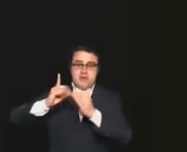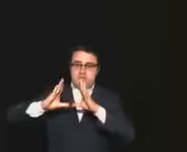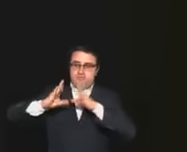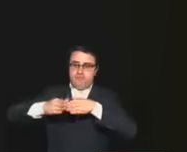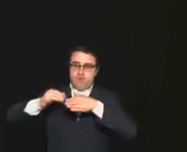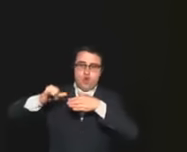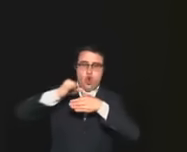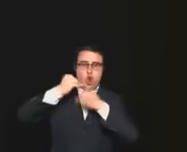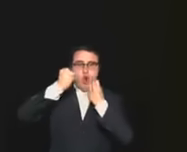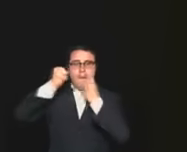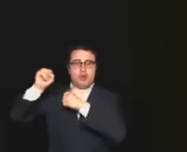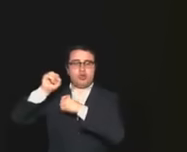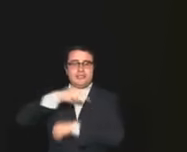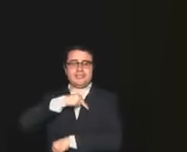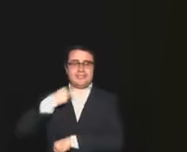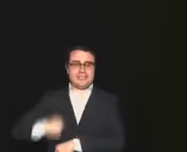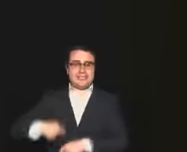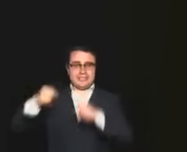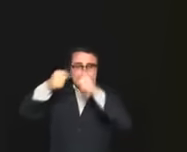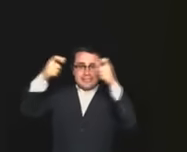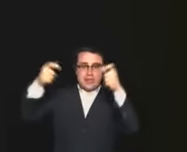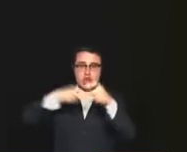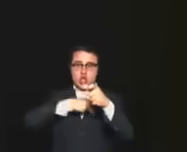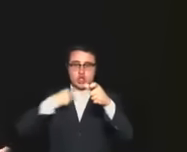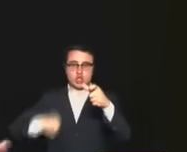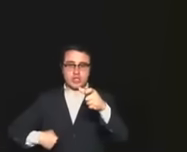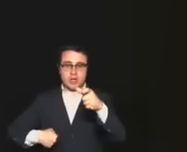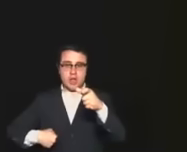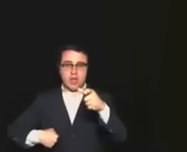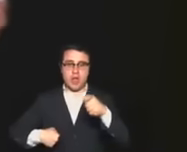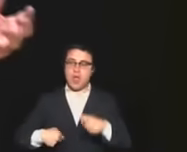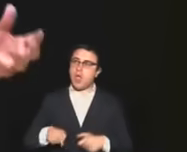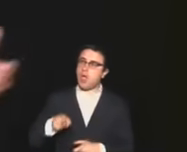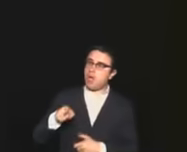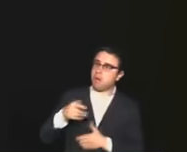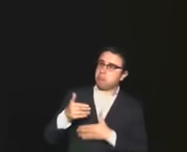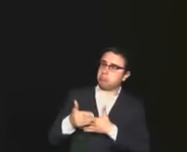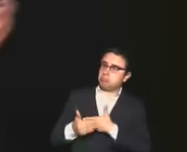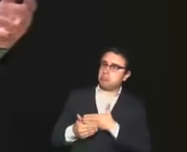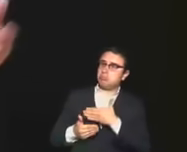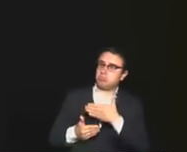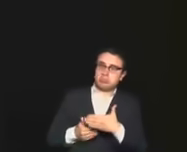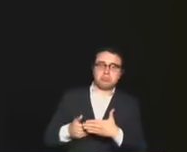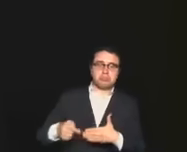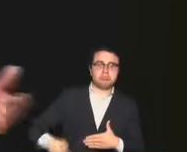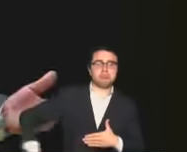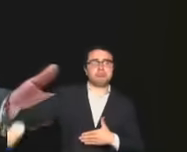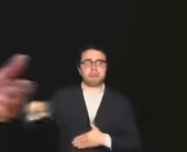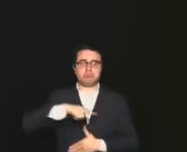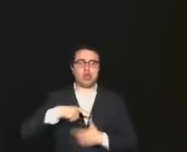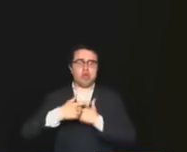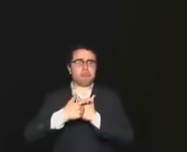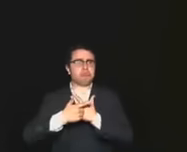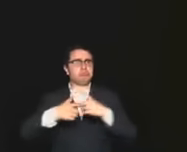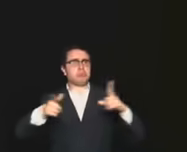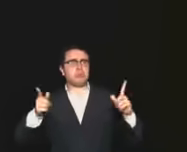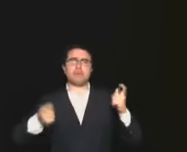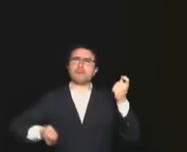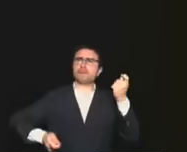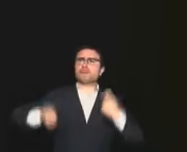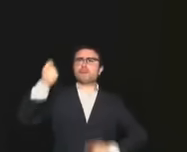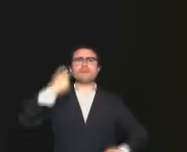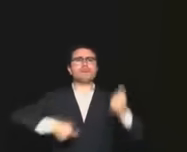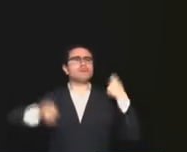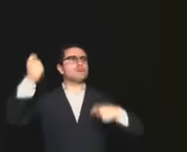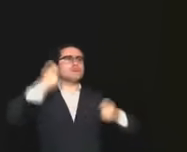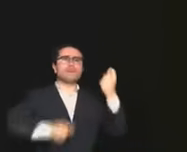Estado Chino, pues han penetrado por abajo, porque China se está liberalizando en su mercado. Y el mercado